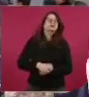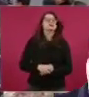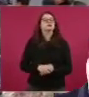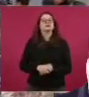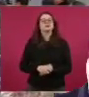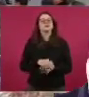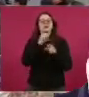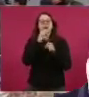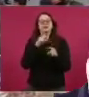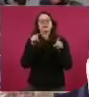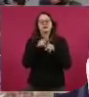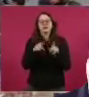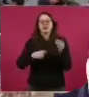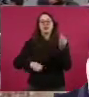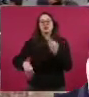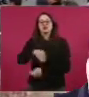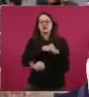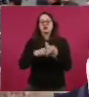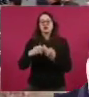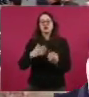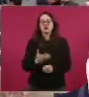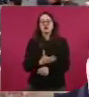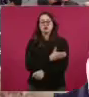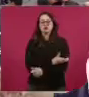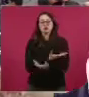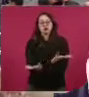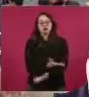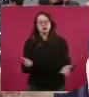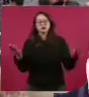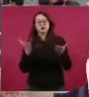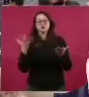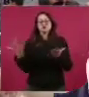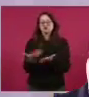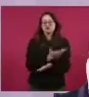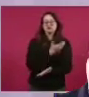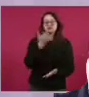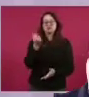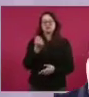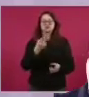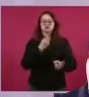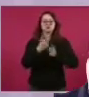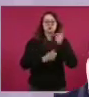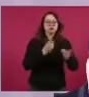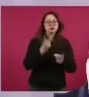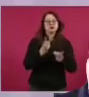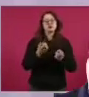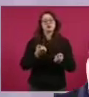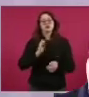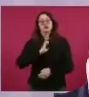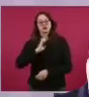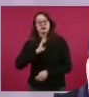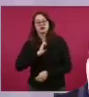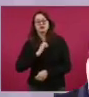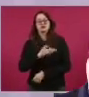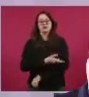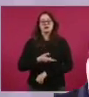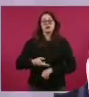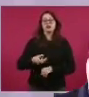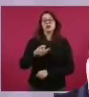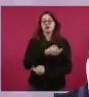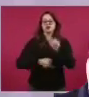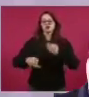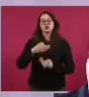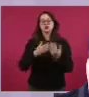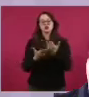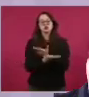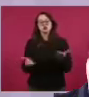Estimados también compañeros galardonados de esta edición 2023, atletas, entrenadores, a nuestros familiares y amigos y a todos los asistentes